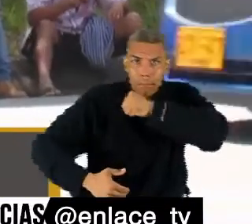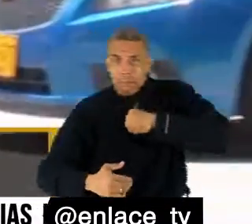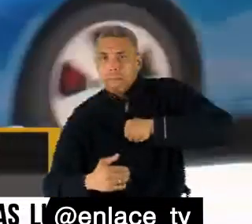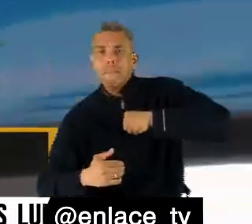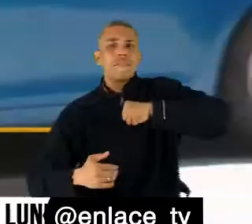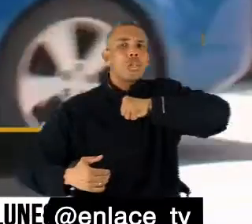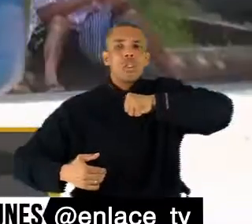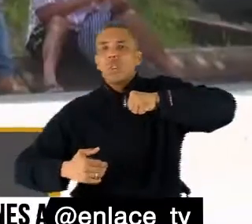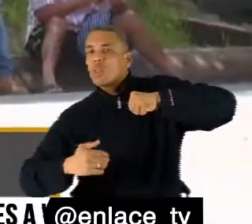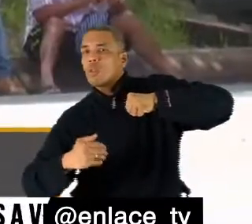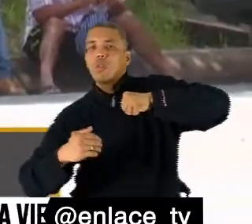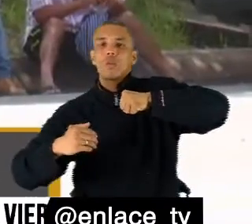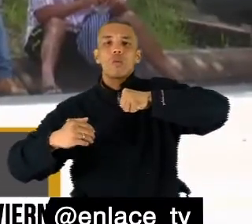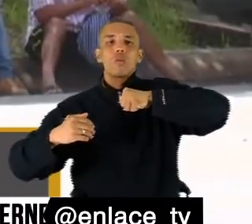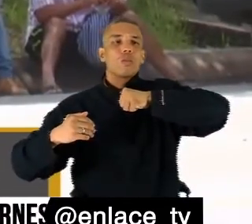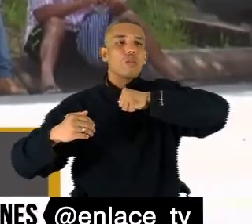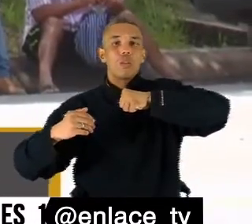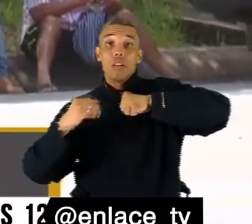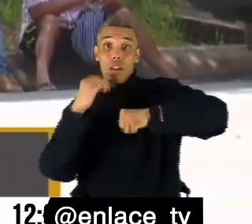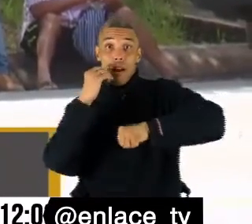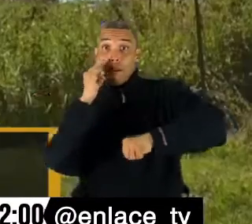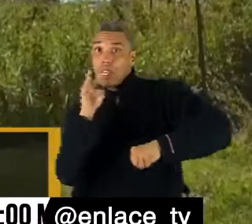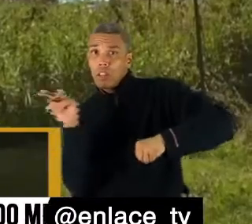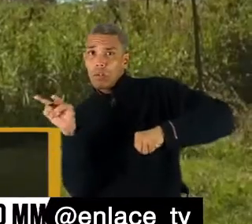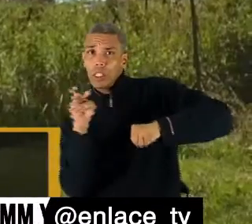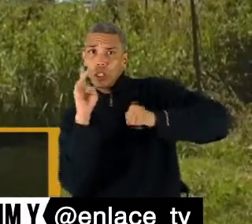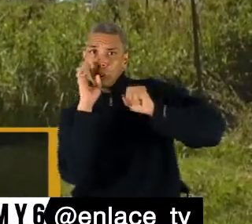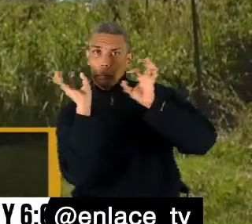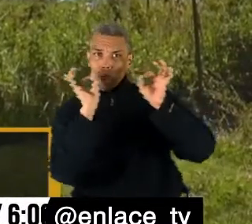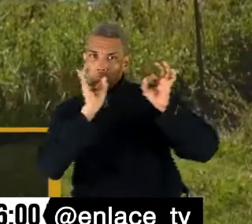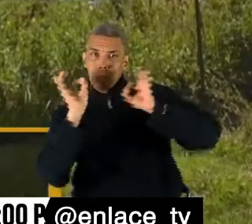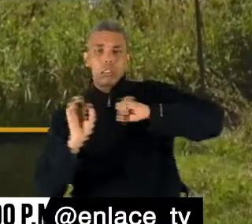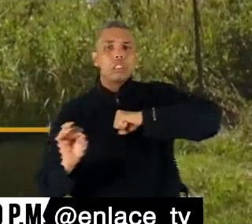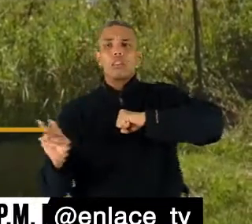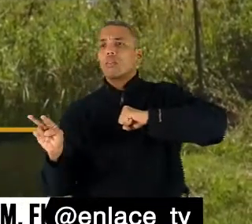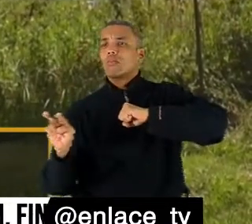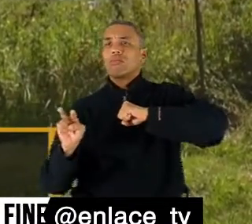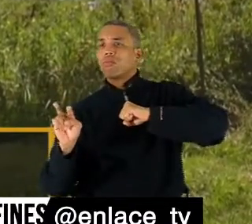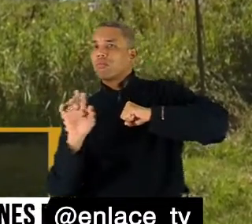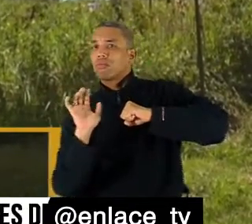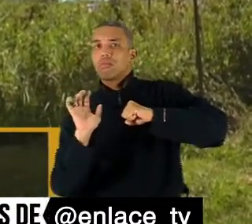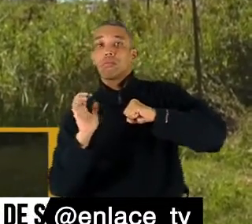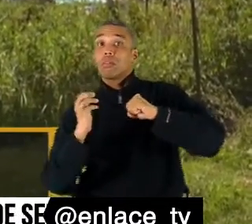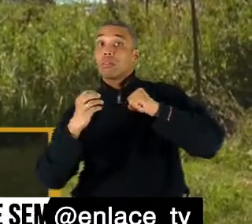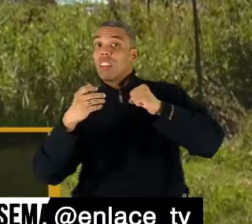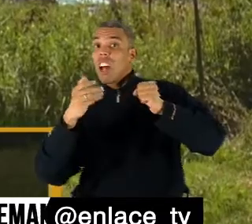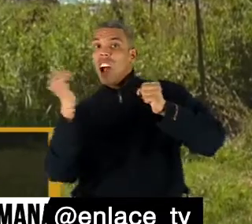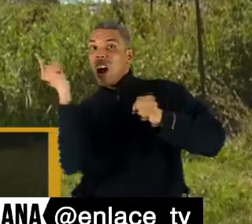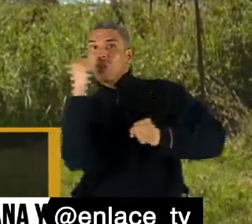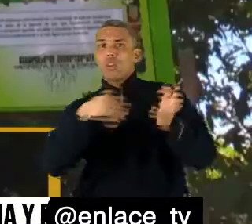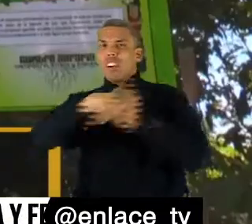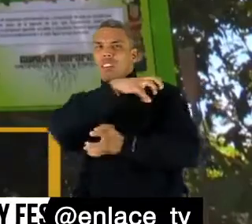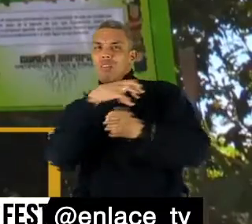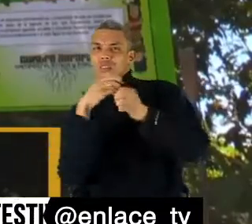con la única intención pues de el respeto de los derechos humanos, pero y